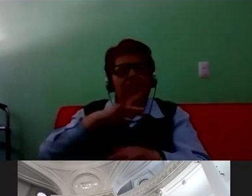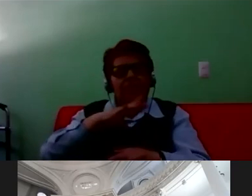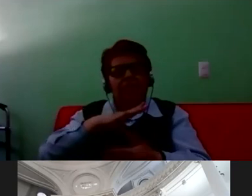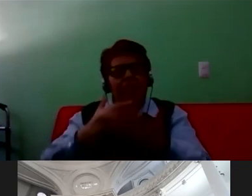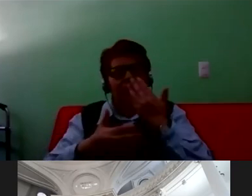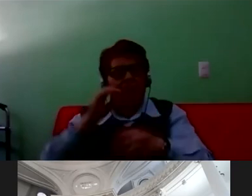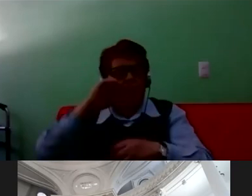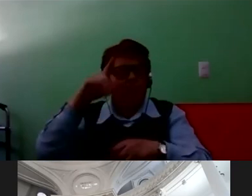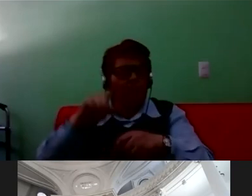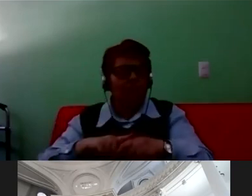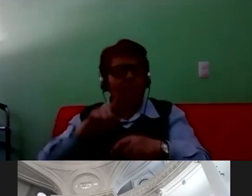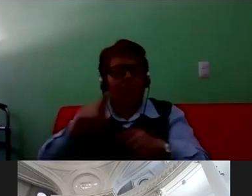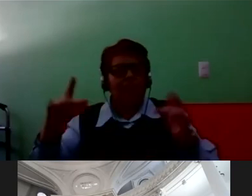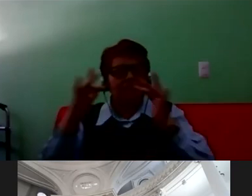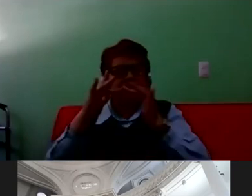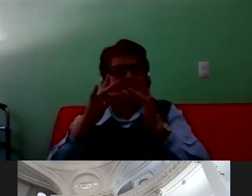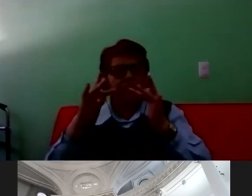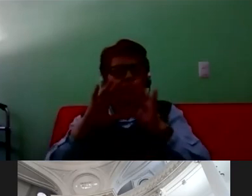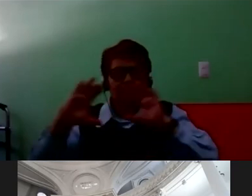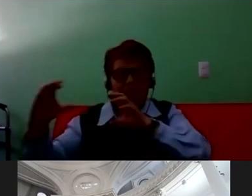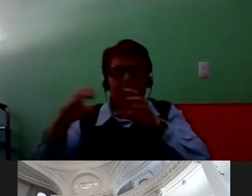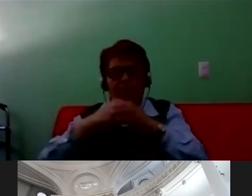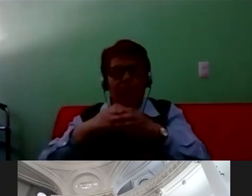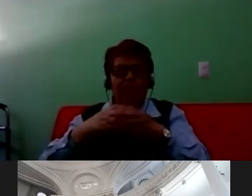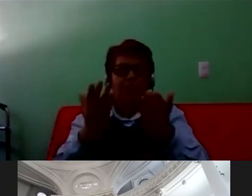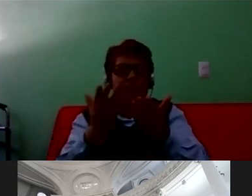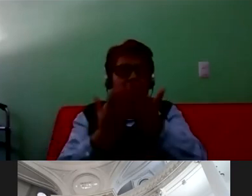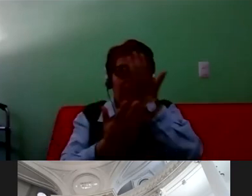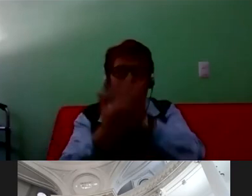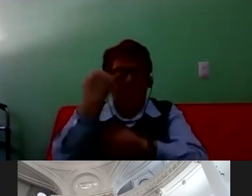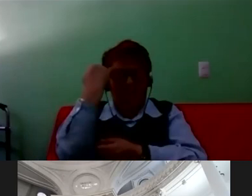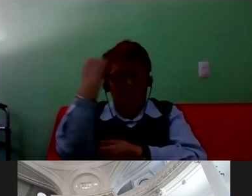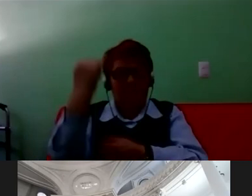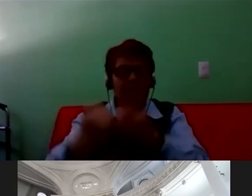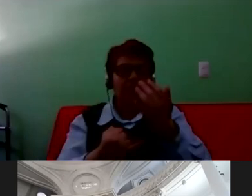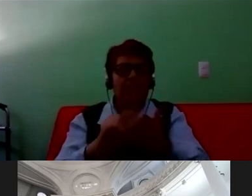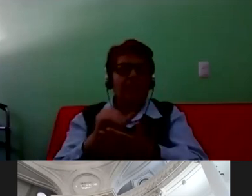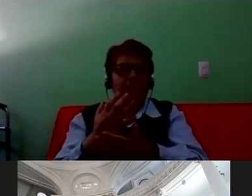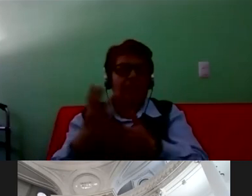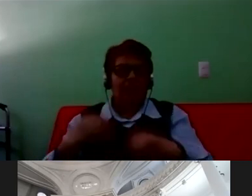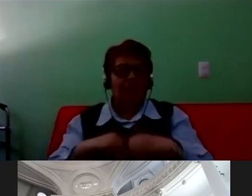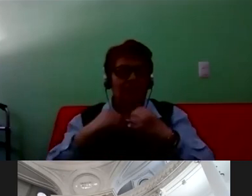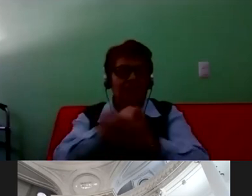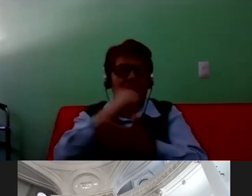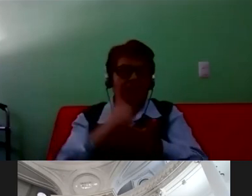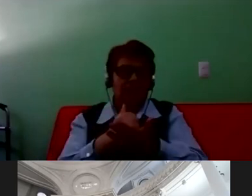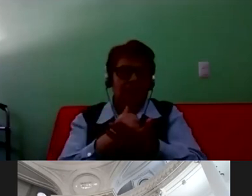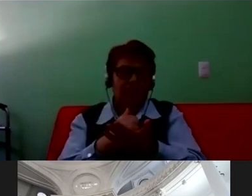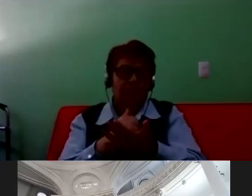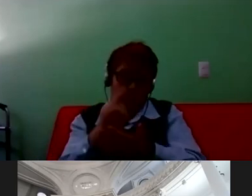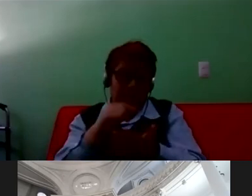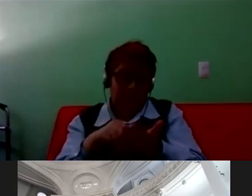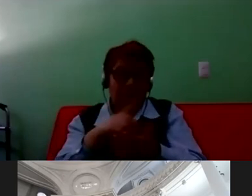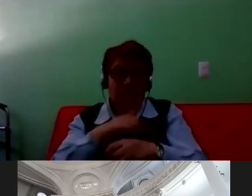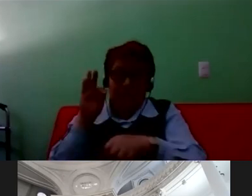de la cultura a la vinculación de las comunidades creativas con la vida de la ciudad. Por eso que creo que debemos